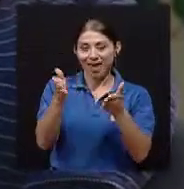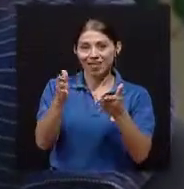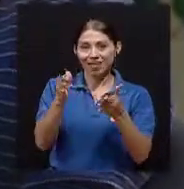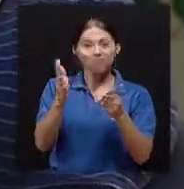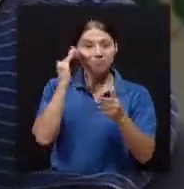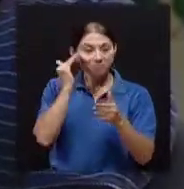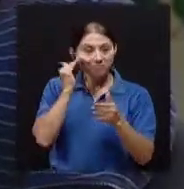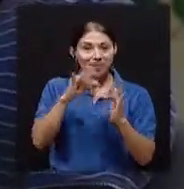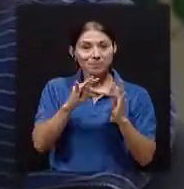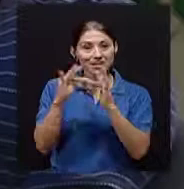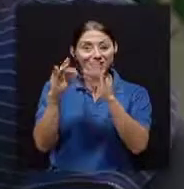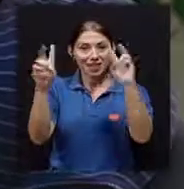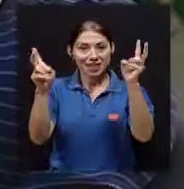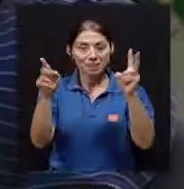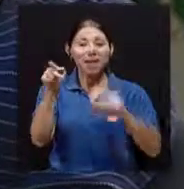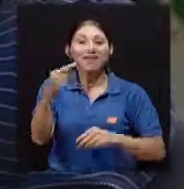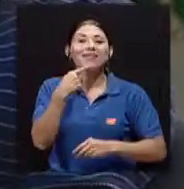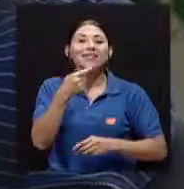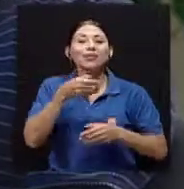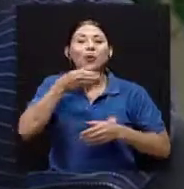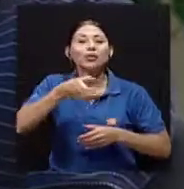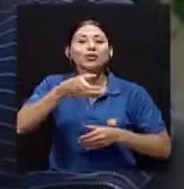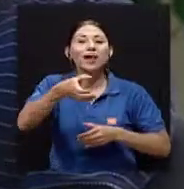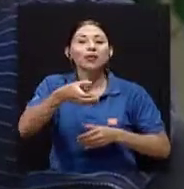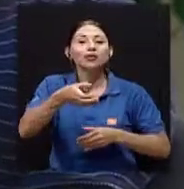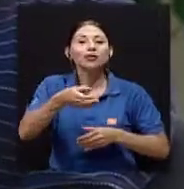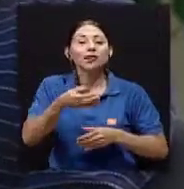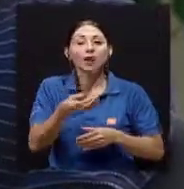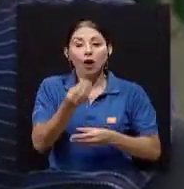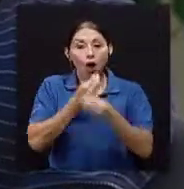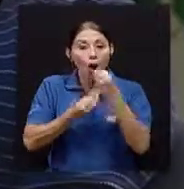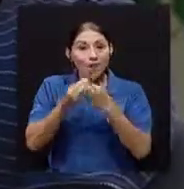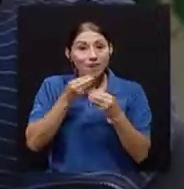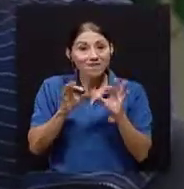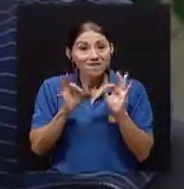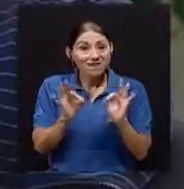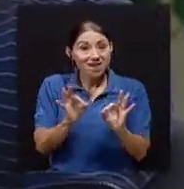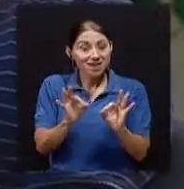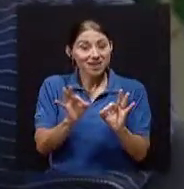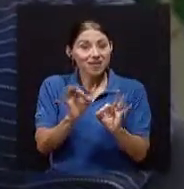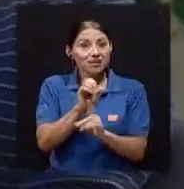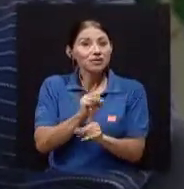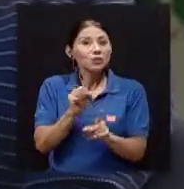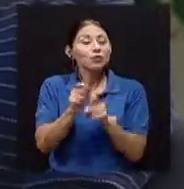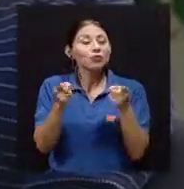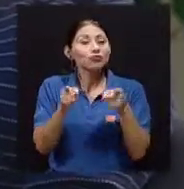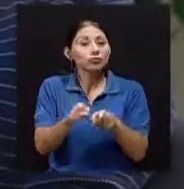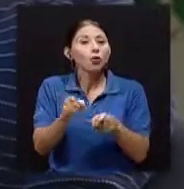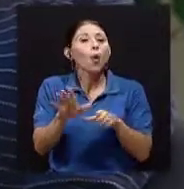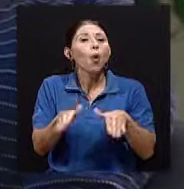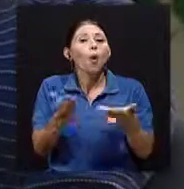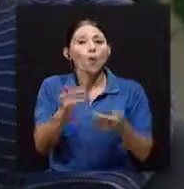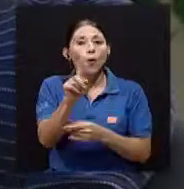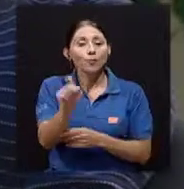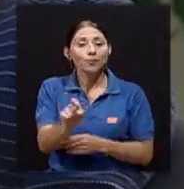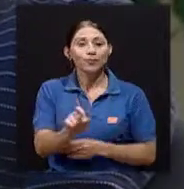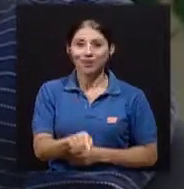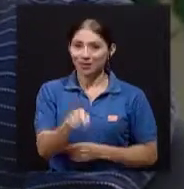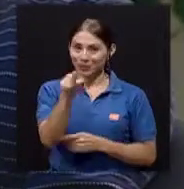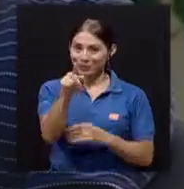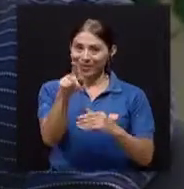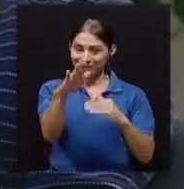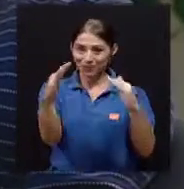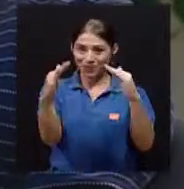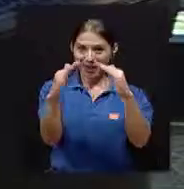bueno, por dicha nos va a dar consejos acerca de cómo alimentarnos bien en esta situación, ¿verdad? Y precisamente para que usted allá en casita